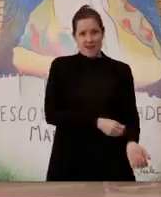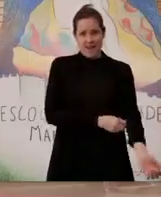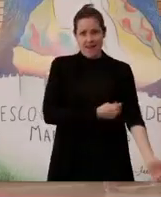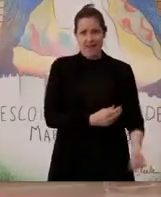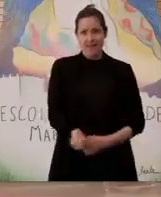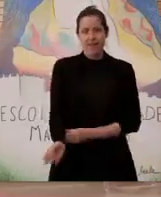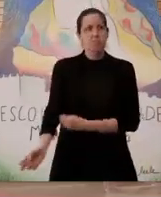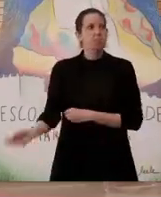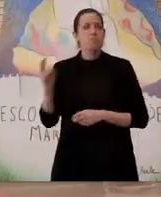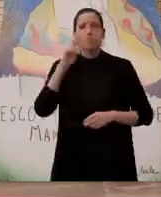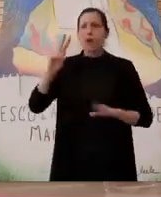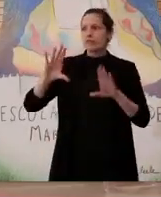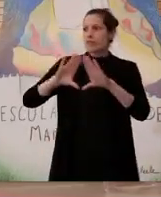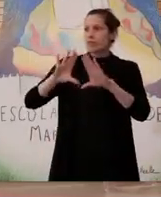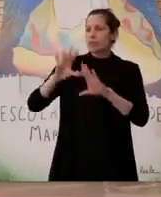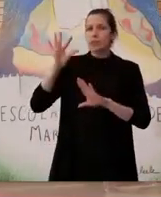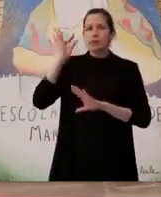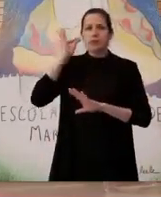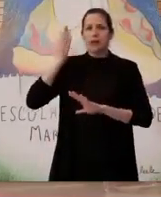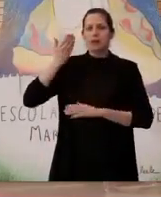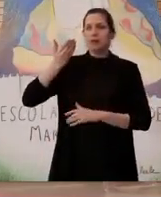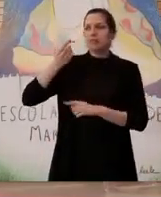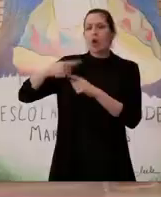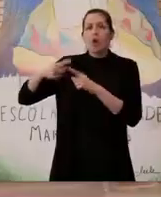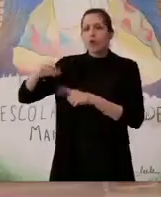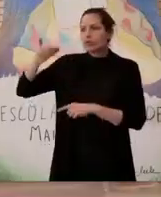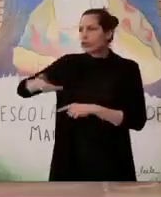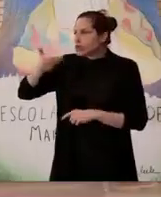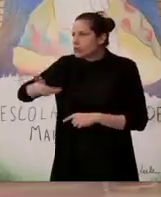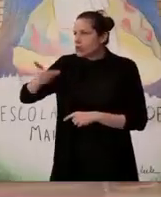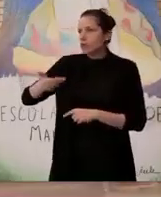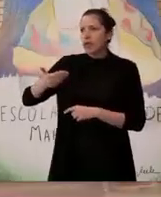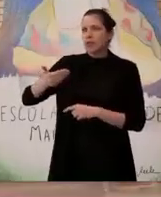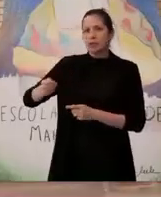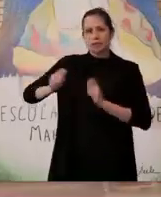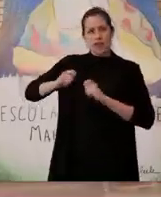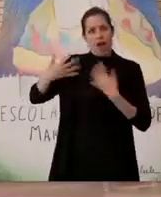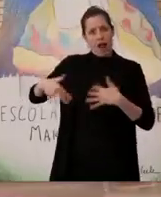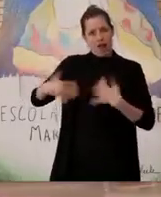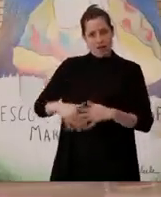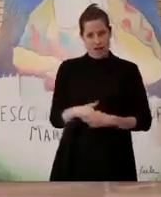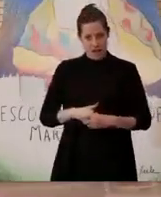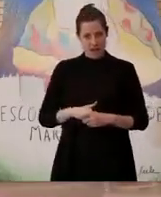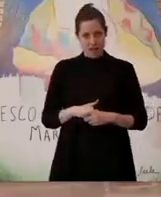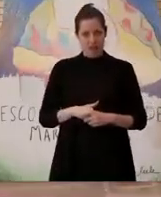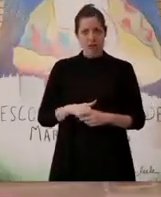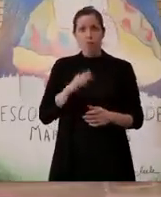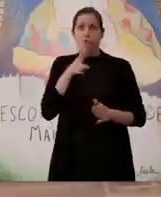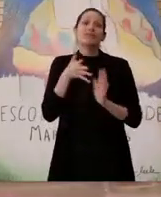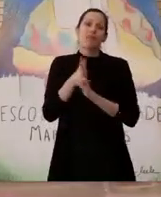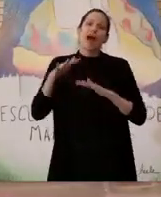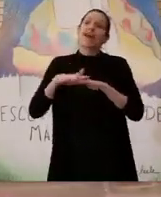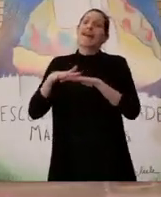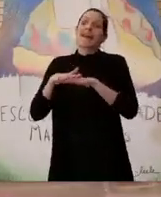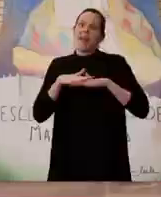alumnas feministas que Francos es importantes como Ana López suaves por ejemplo pues según alegría Claro porque son las redes son a redes Entonces